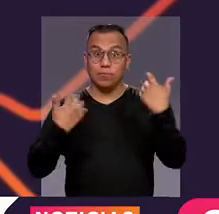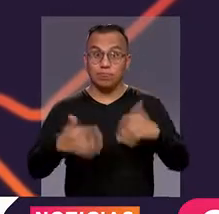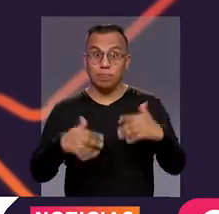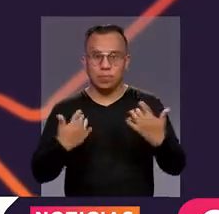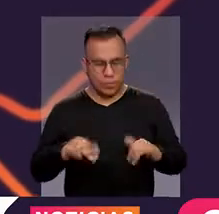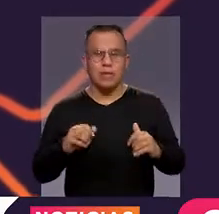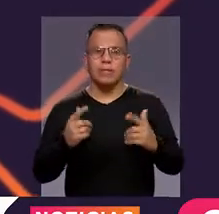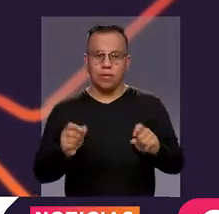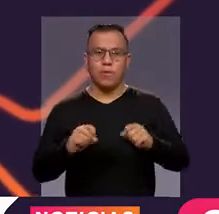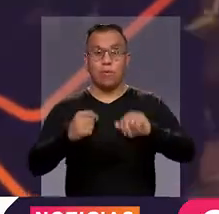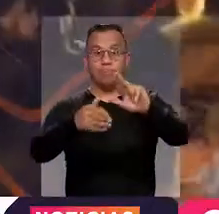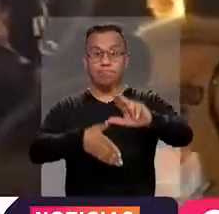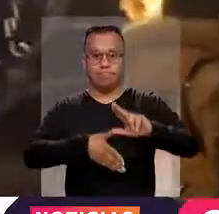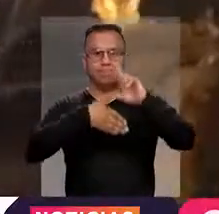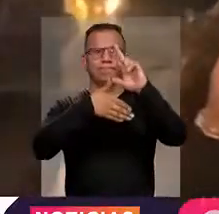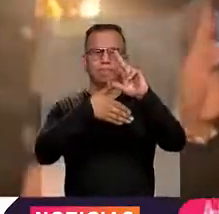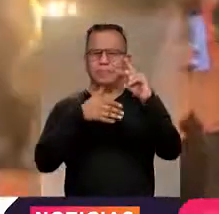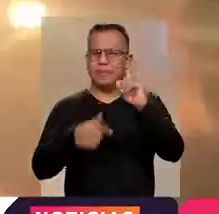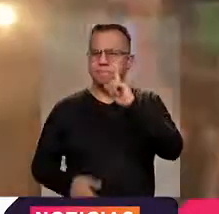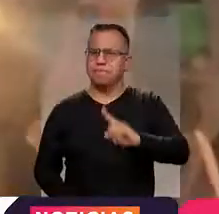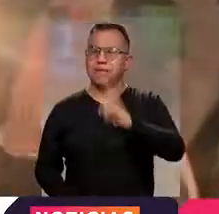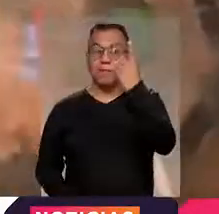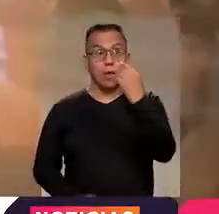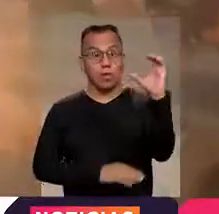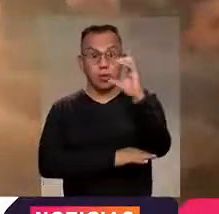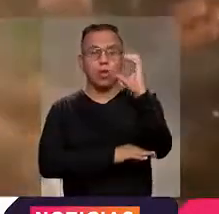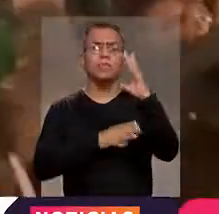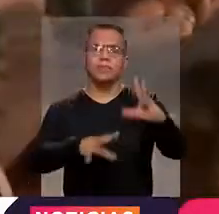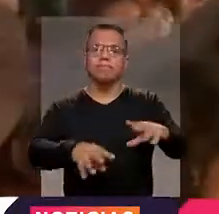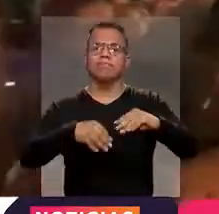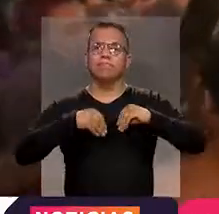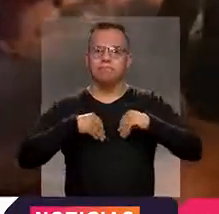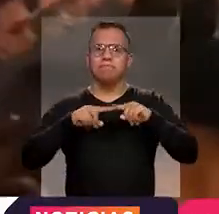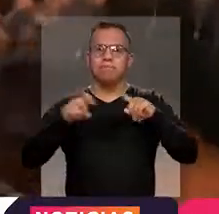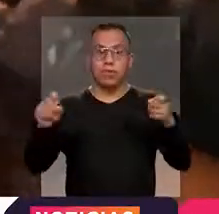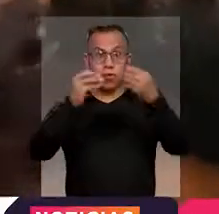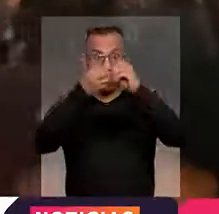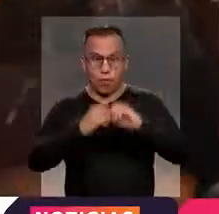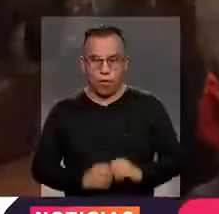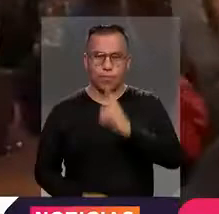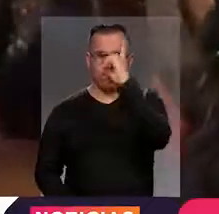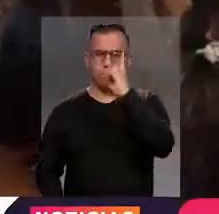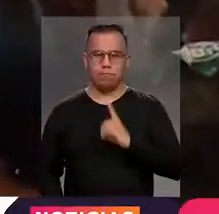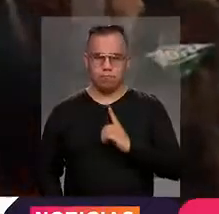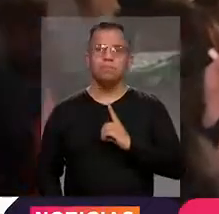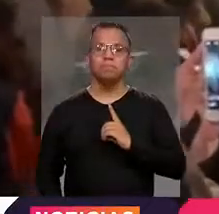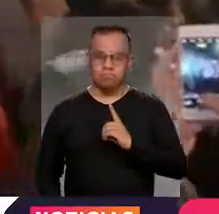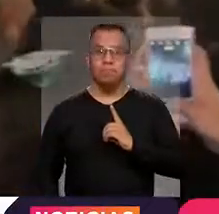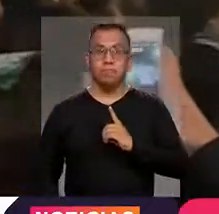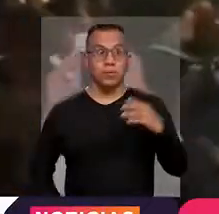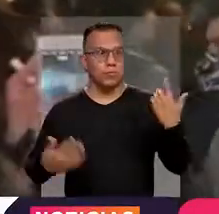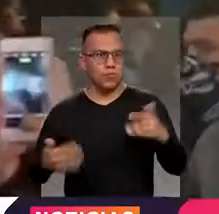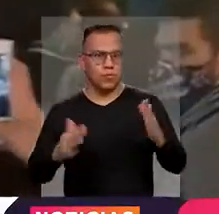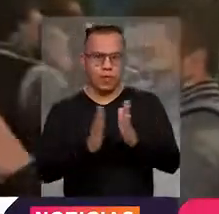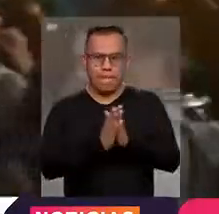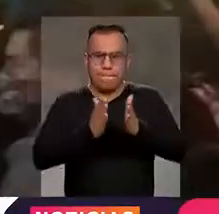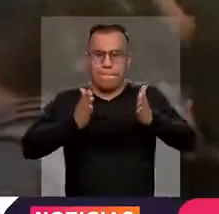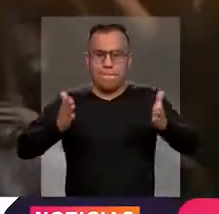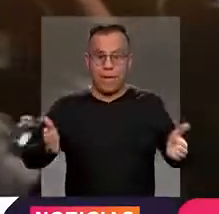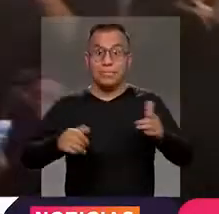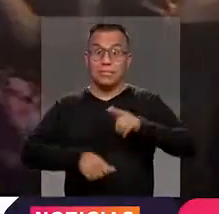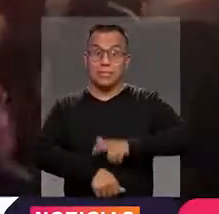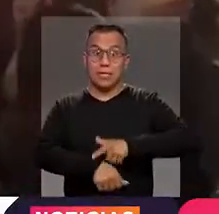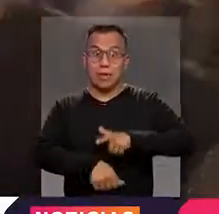la región de América Latina. El primer país que adopta este tipo de decisión con un margen tan amplio de